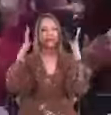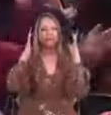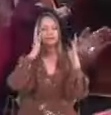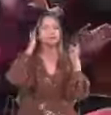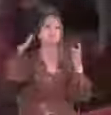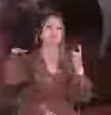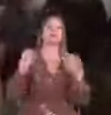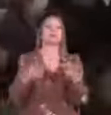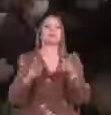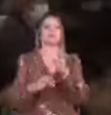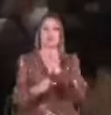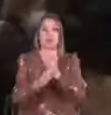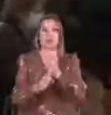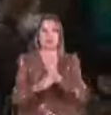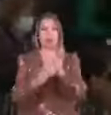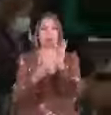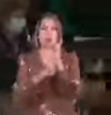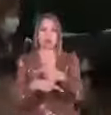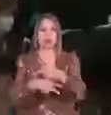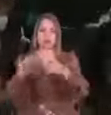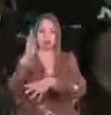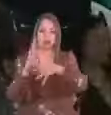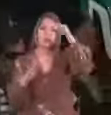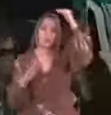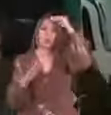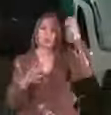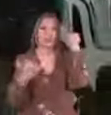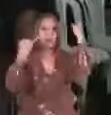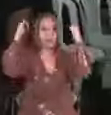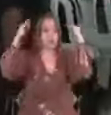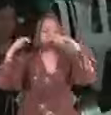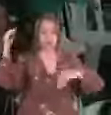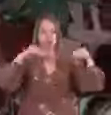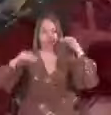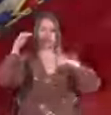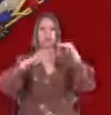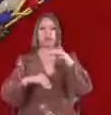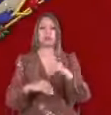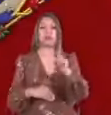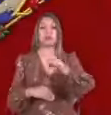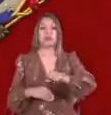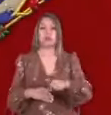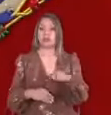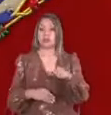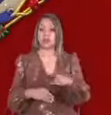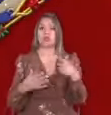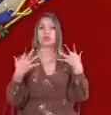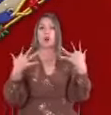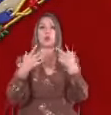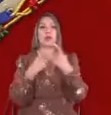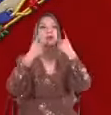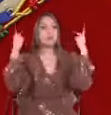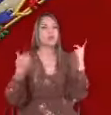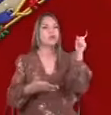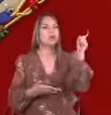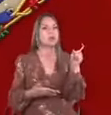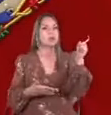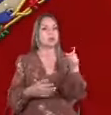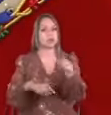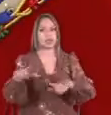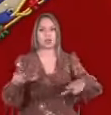Para el eje de trabajo, producción, emprendimiento e innovación, parto del supuesto de que para hacer la obra pública que necesitan los sectores